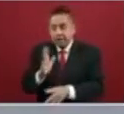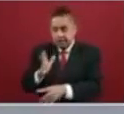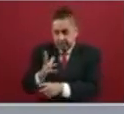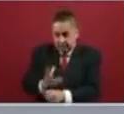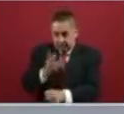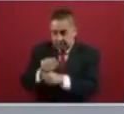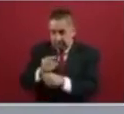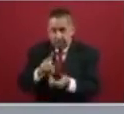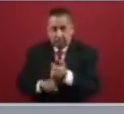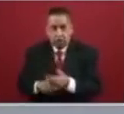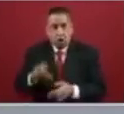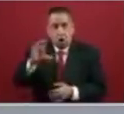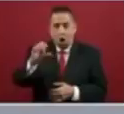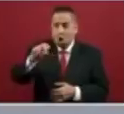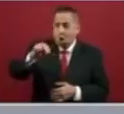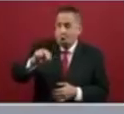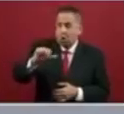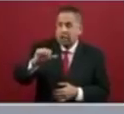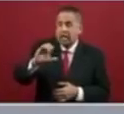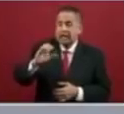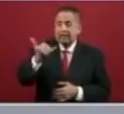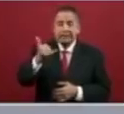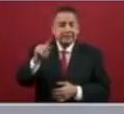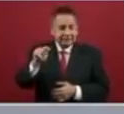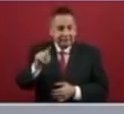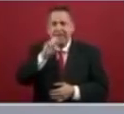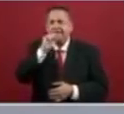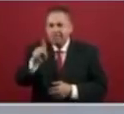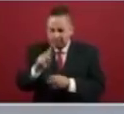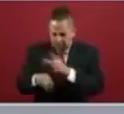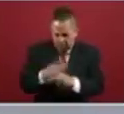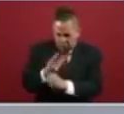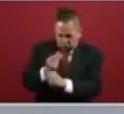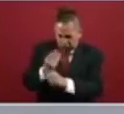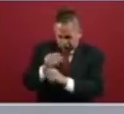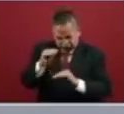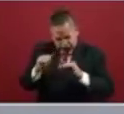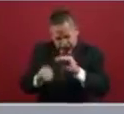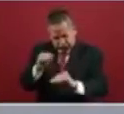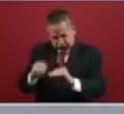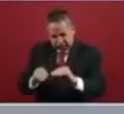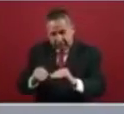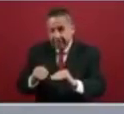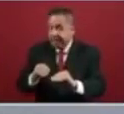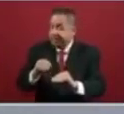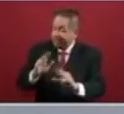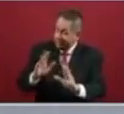reformando el CONACYT. También por eso hay